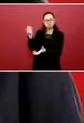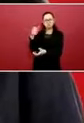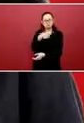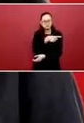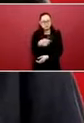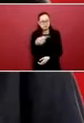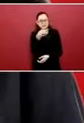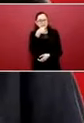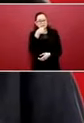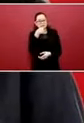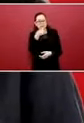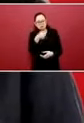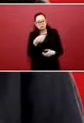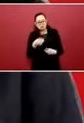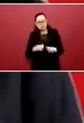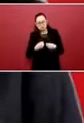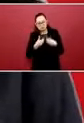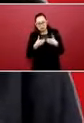niños de la calle,